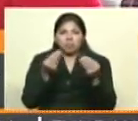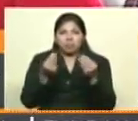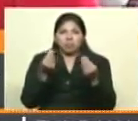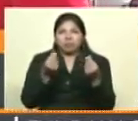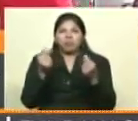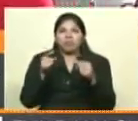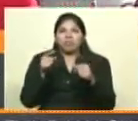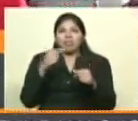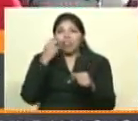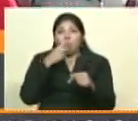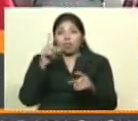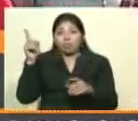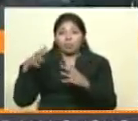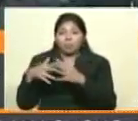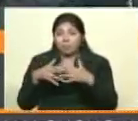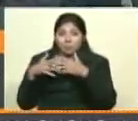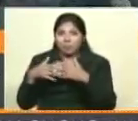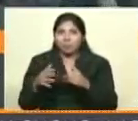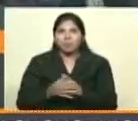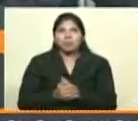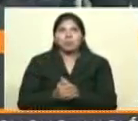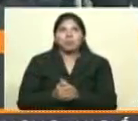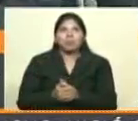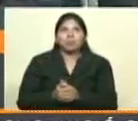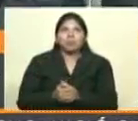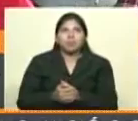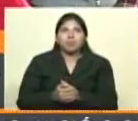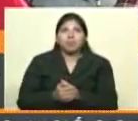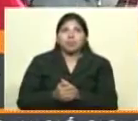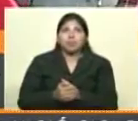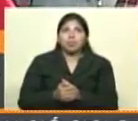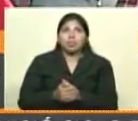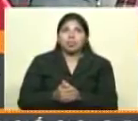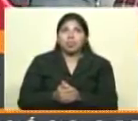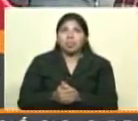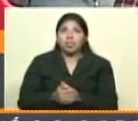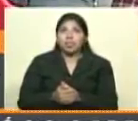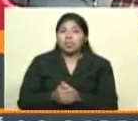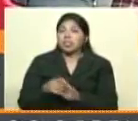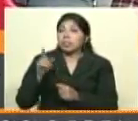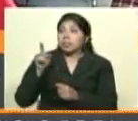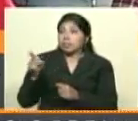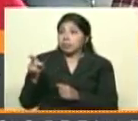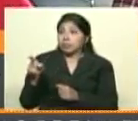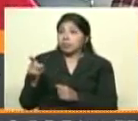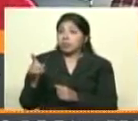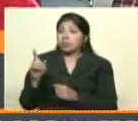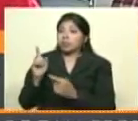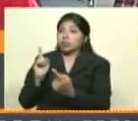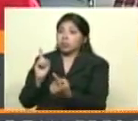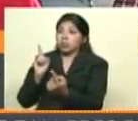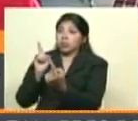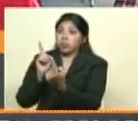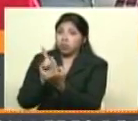tarzaneado. Y lo citaron, compadre, Ramos Alú, lo citaron a casa del encargado de